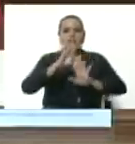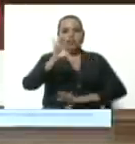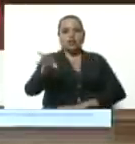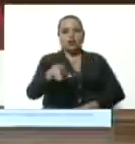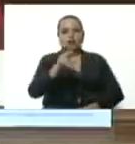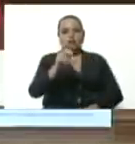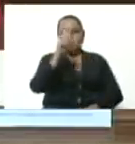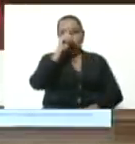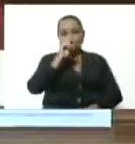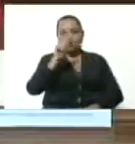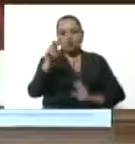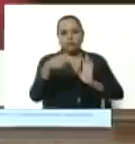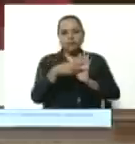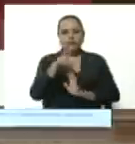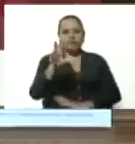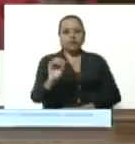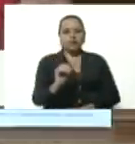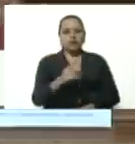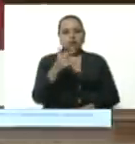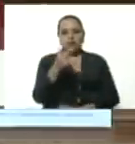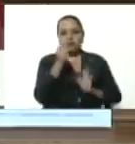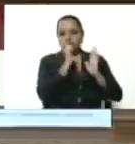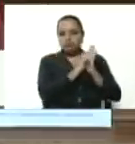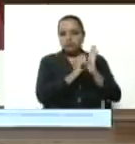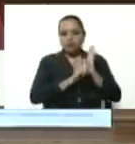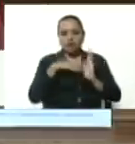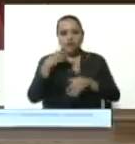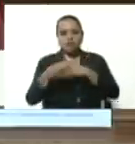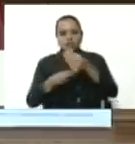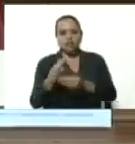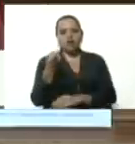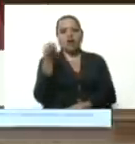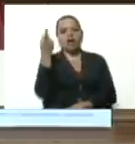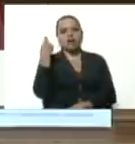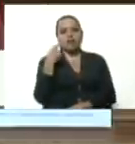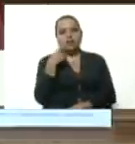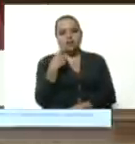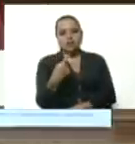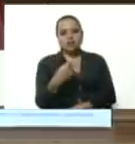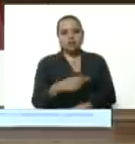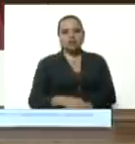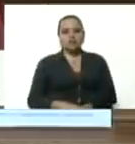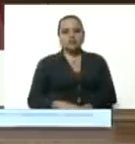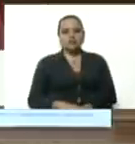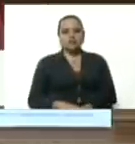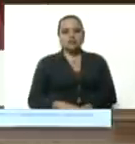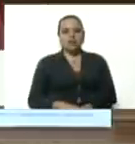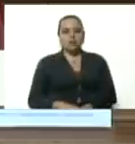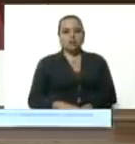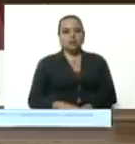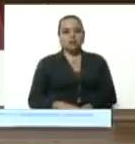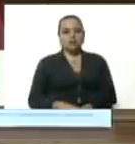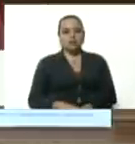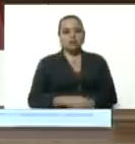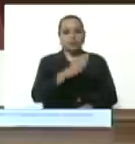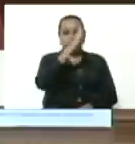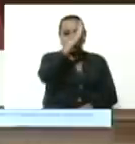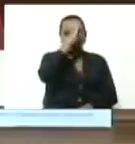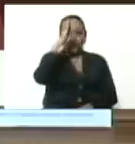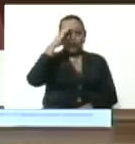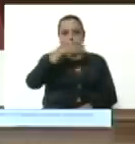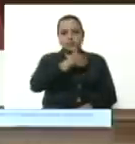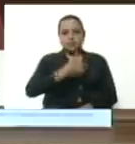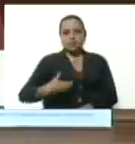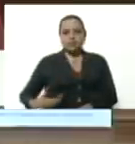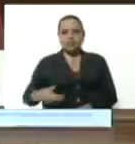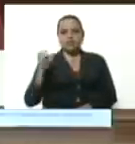30, ¿verdad? Esta carta la emitieron ayer y dice, ciudadano Diosdado Cabello Rondón, presidente de la